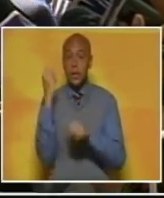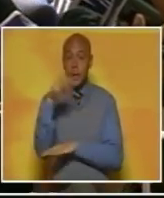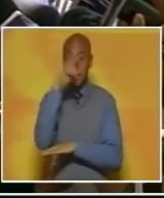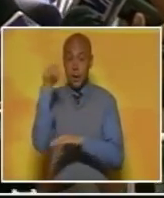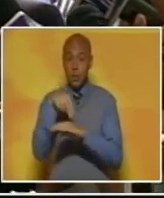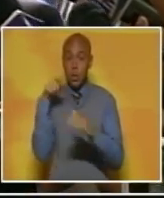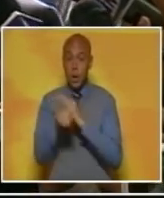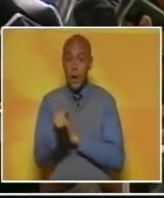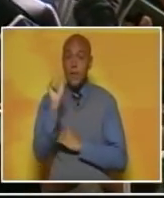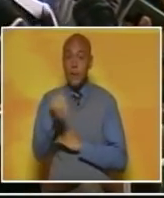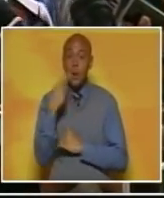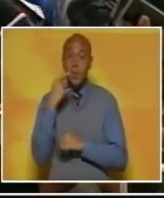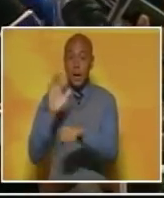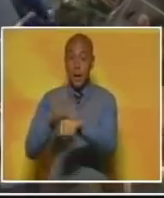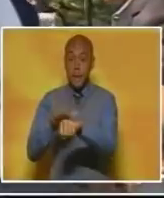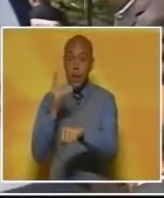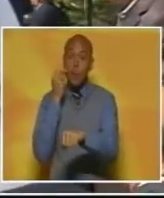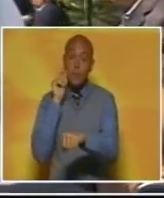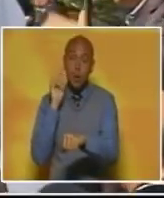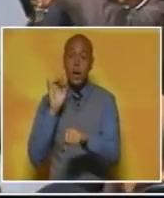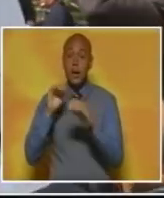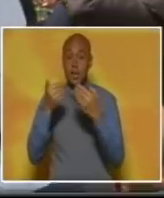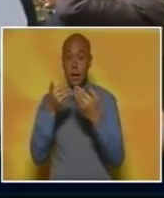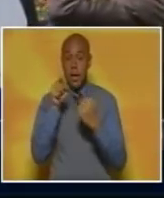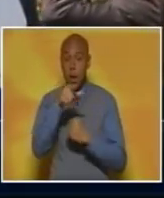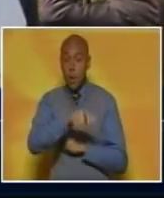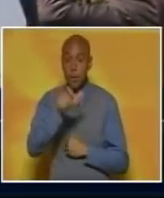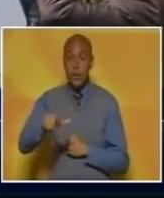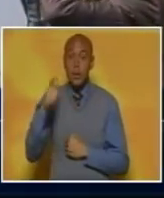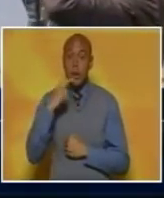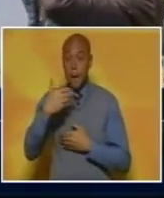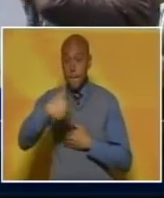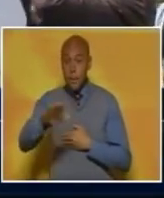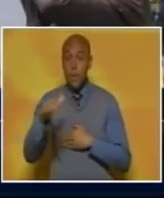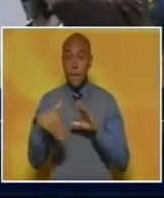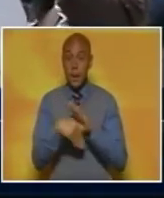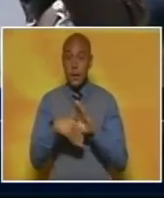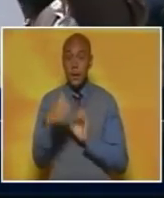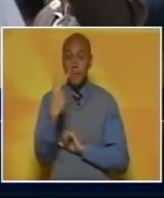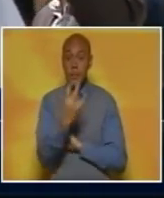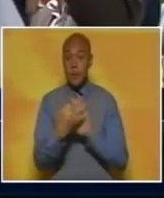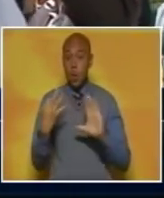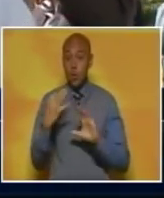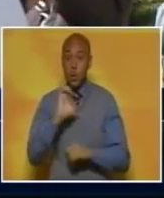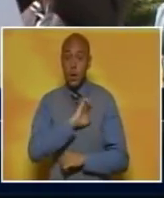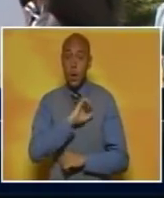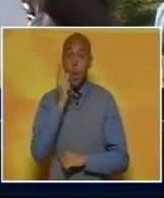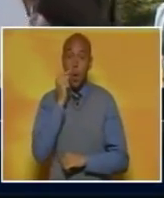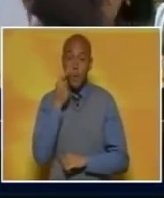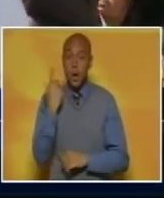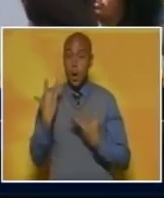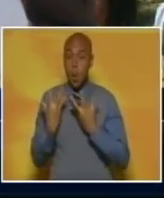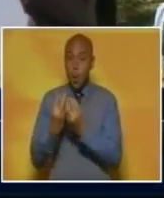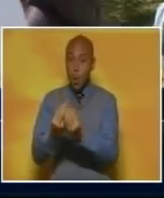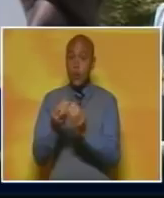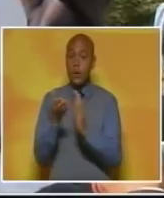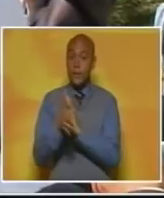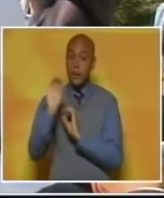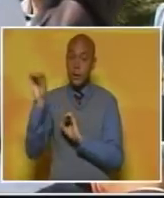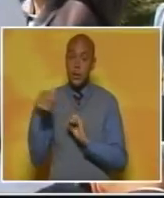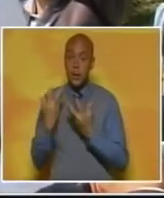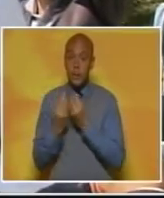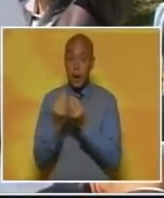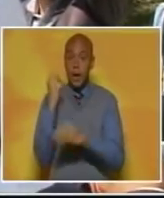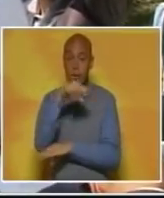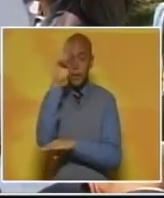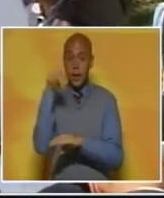también hizo un llamado a la ciudadanía para que el próximo martes, 28 de enero, acompañen a los parlamentarios hacia el